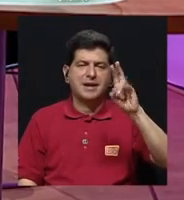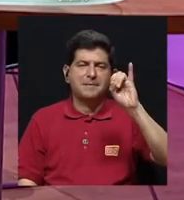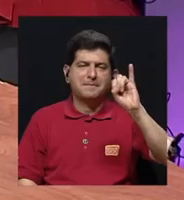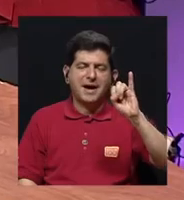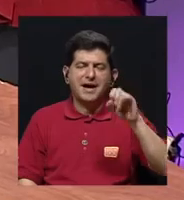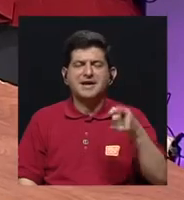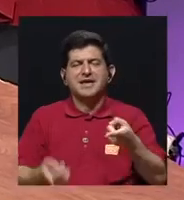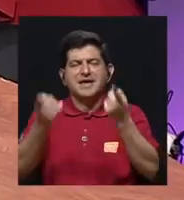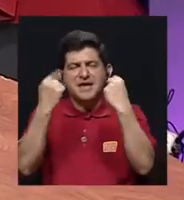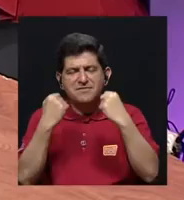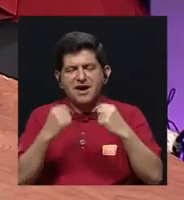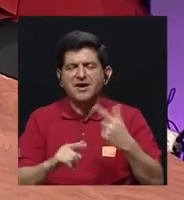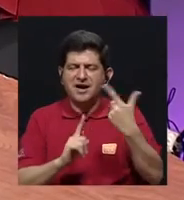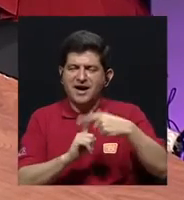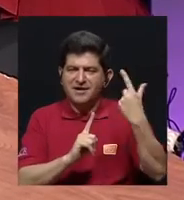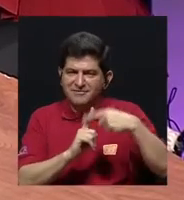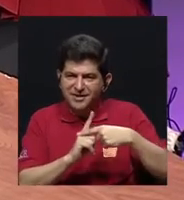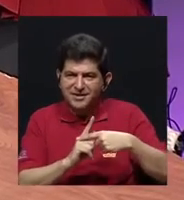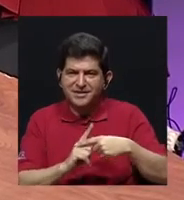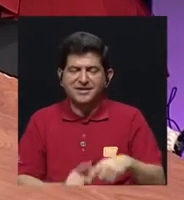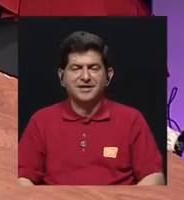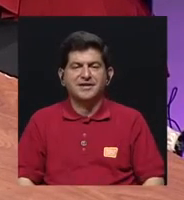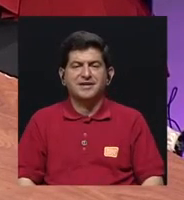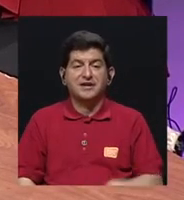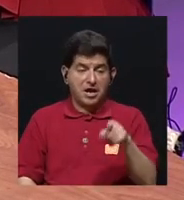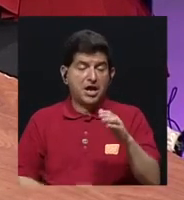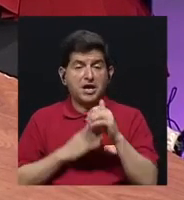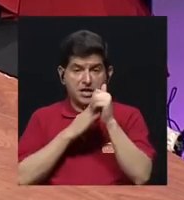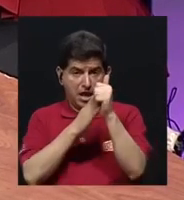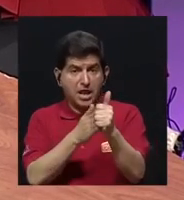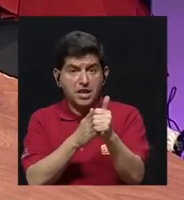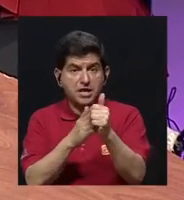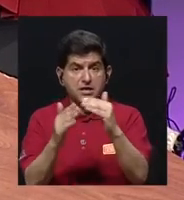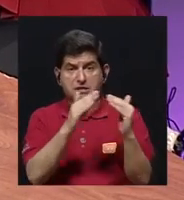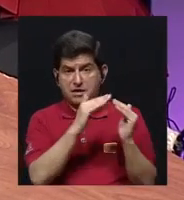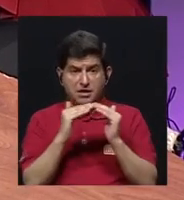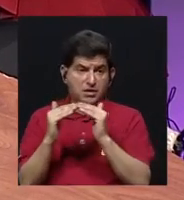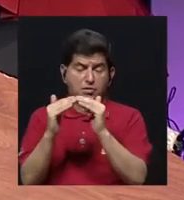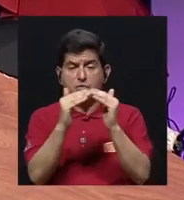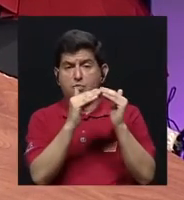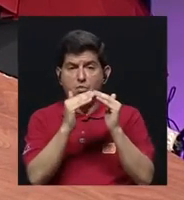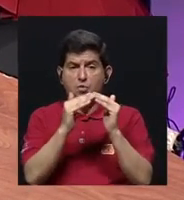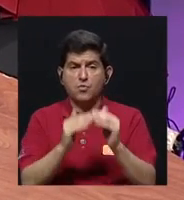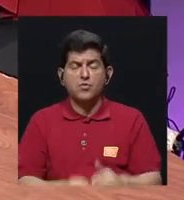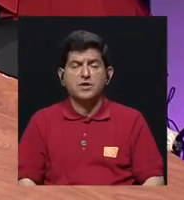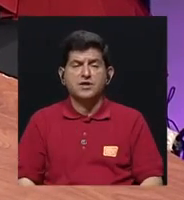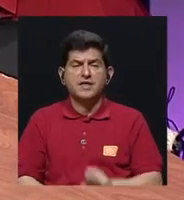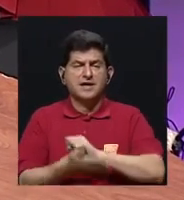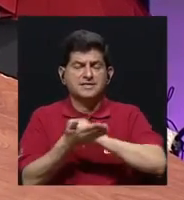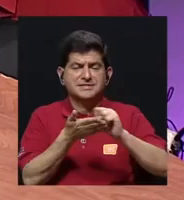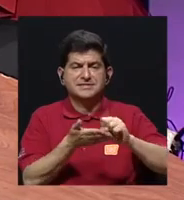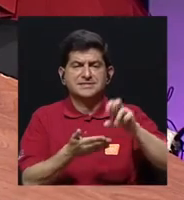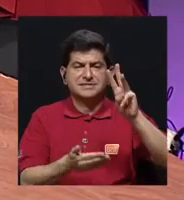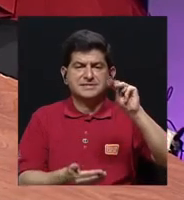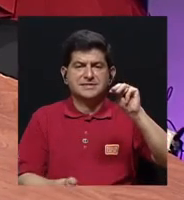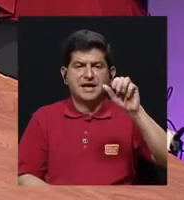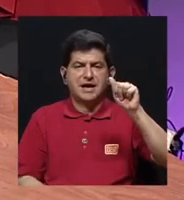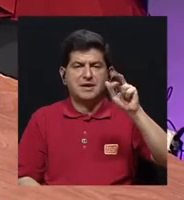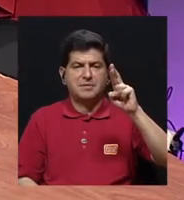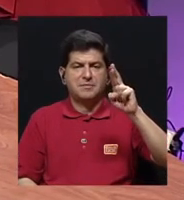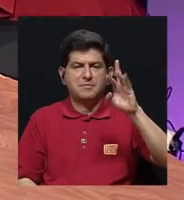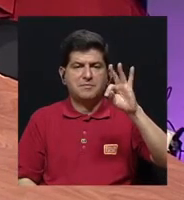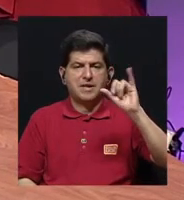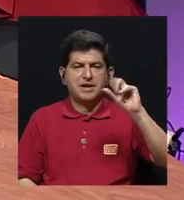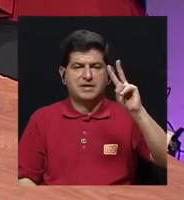de Guápiles. Mari es una líder allá en una comunidad de San Martín, de Pocosí, donde